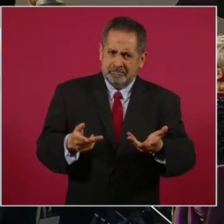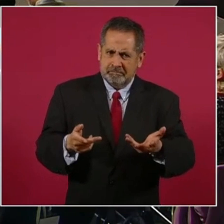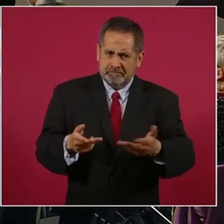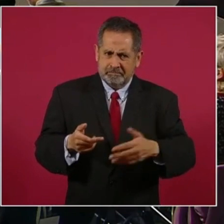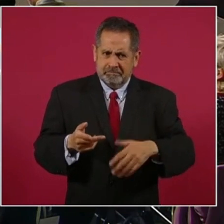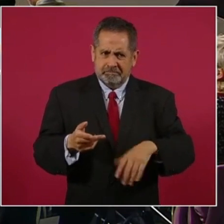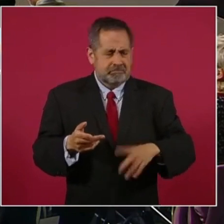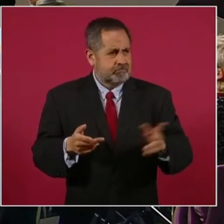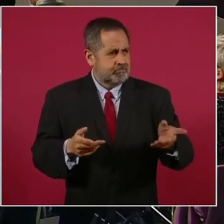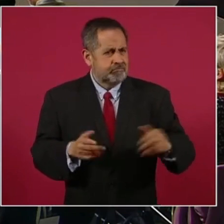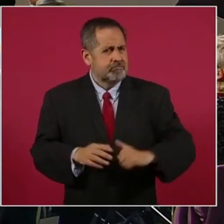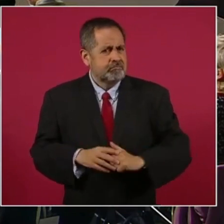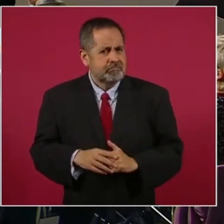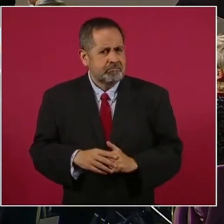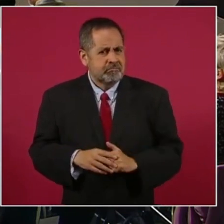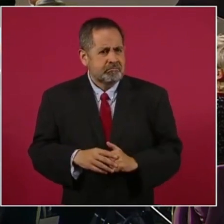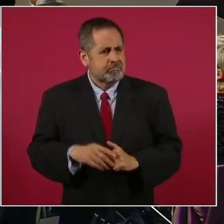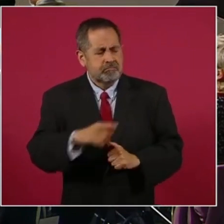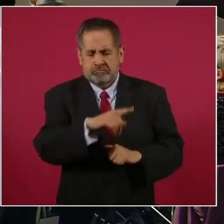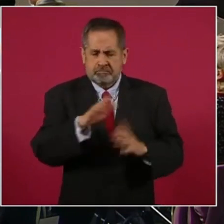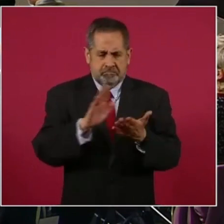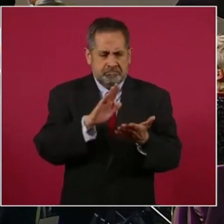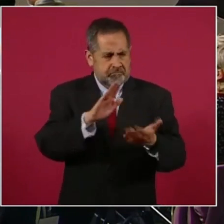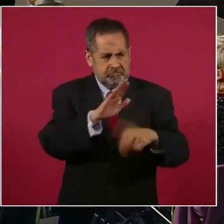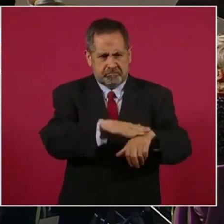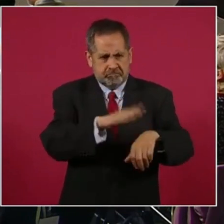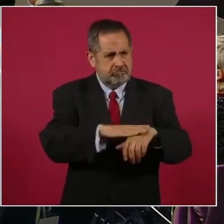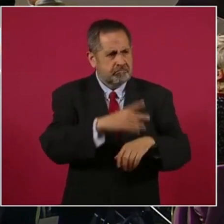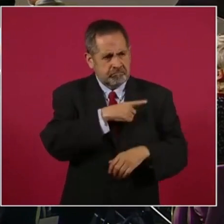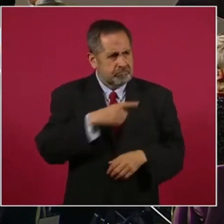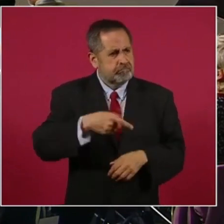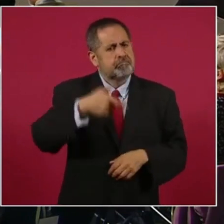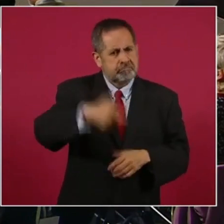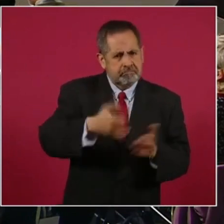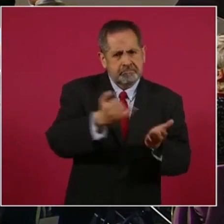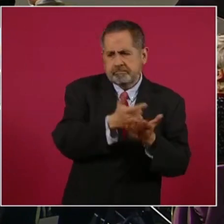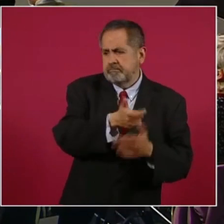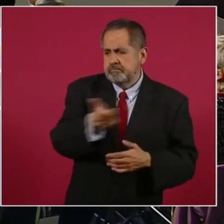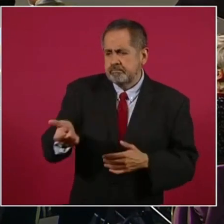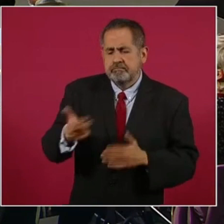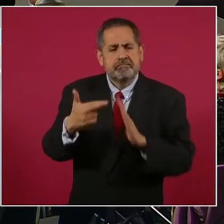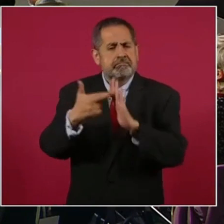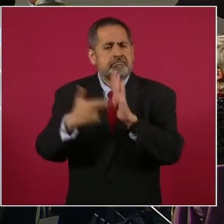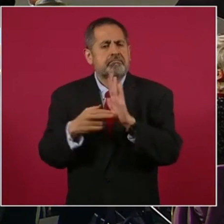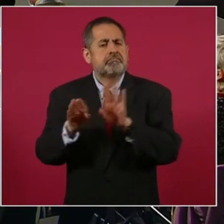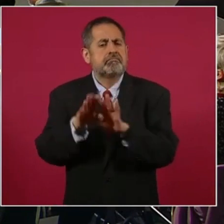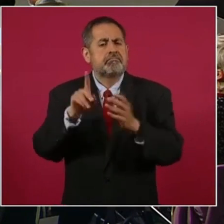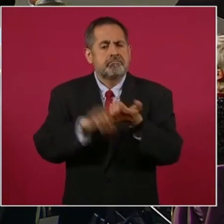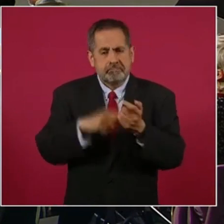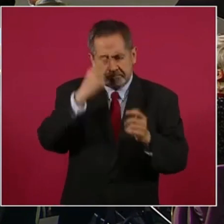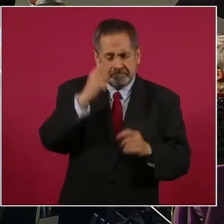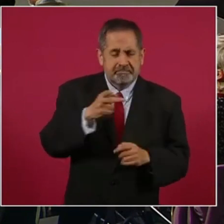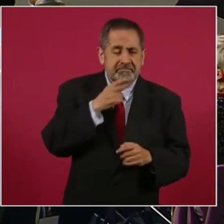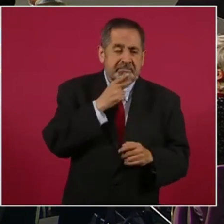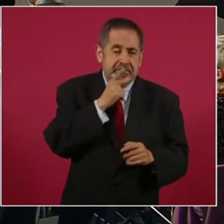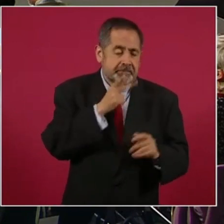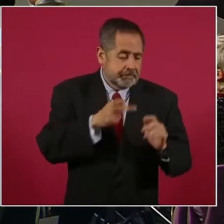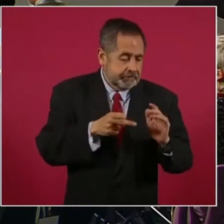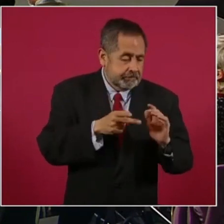eximírseles de las disposiciones fiscales y de los reglamentos de explotación